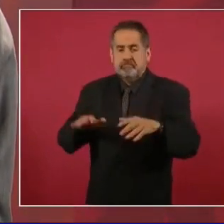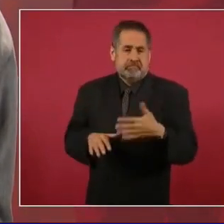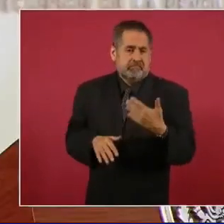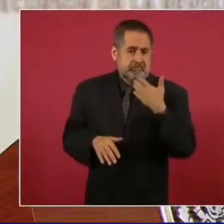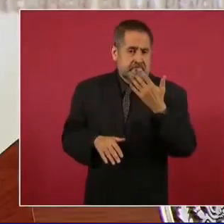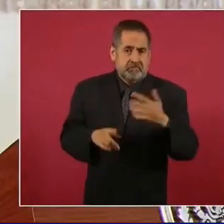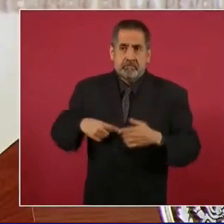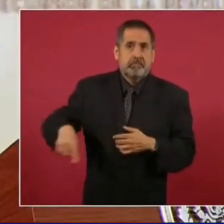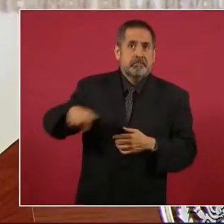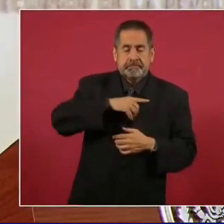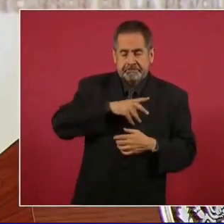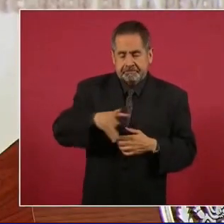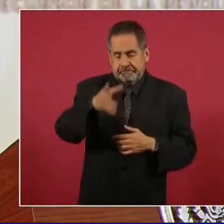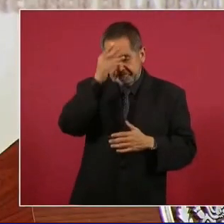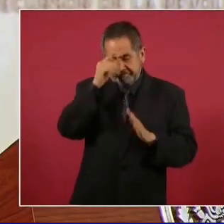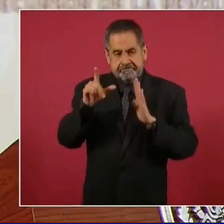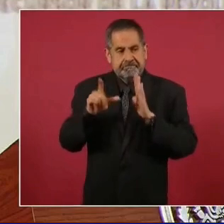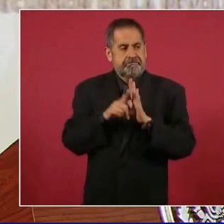aleccionador.